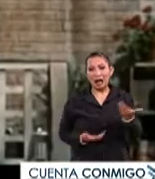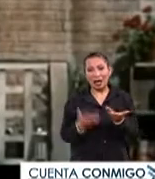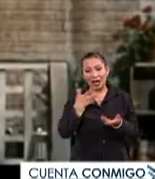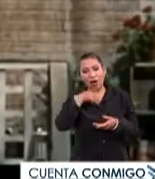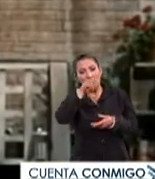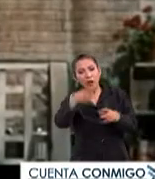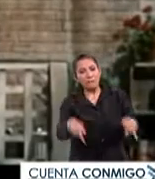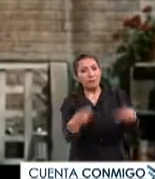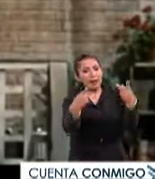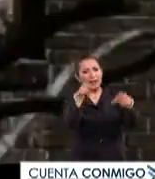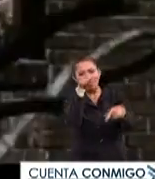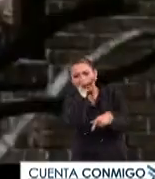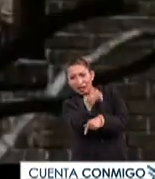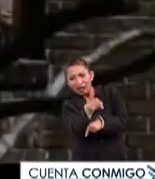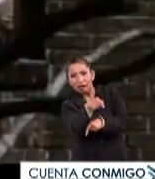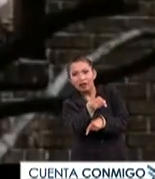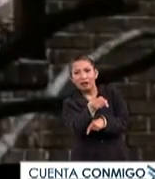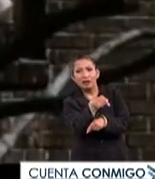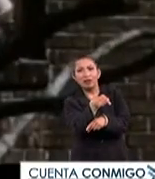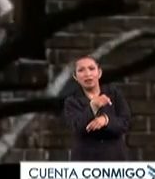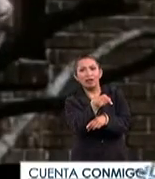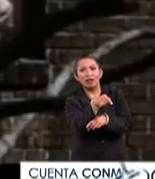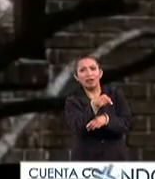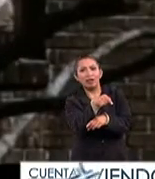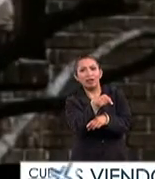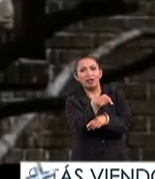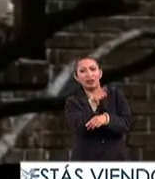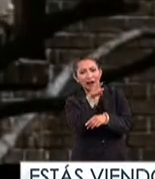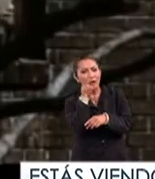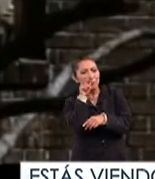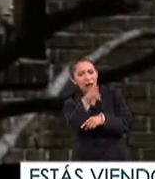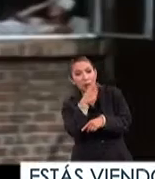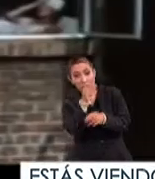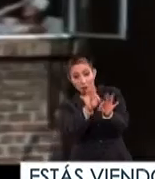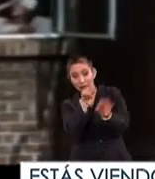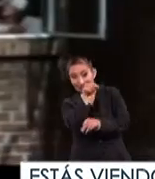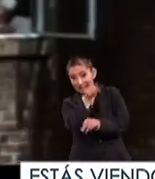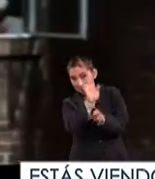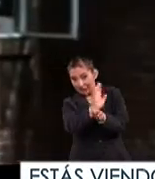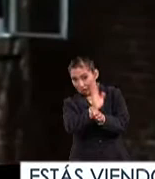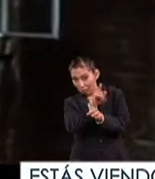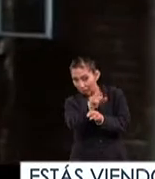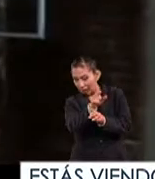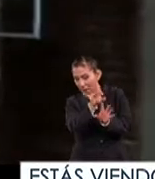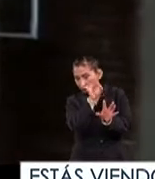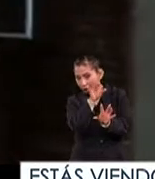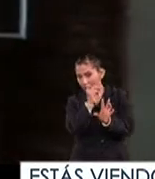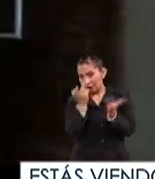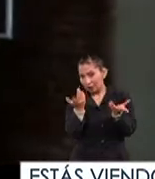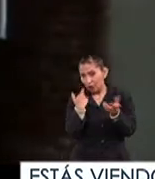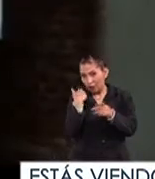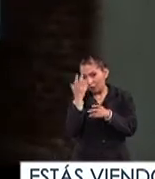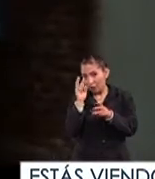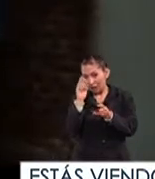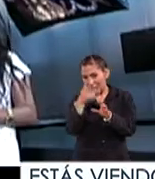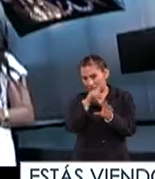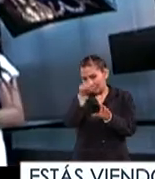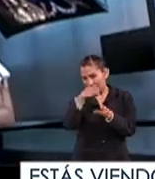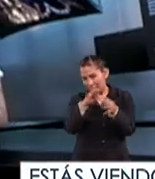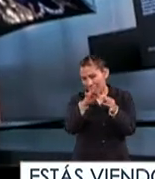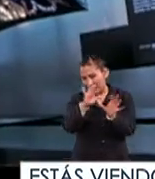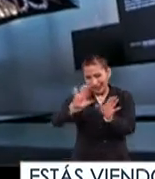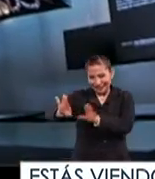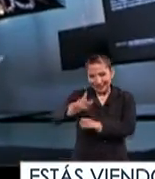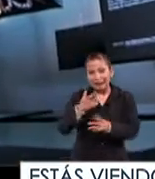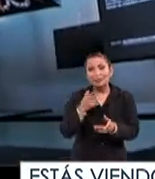por ejemplo, a un vendedor, ¿no? Que es el que tiene un papel muy importante en la película, por si no la han visto no se la quiero arruinar,